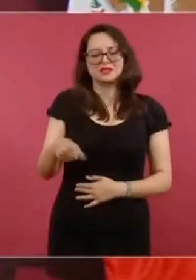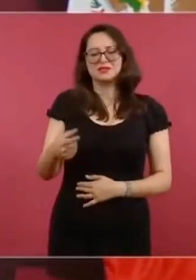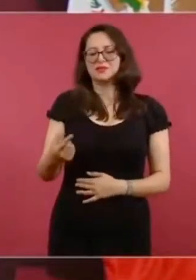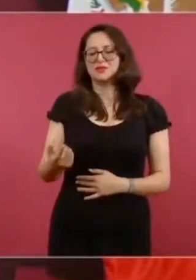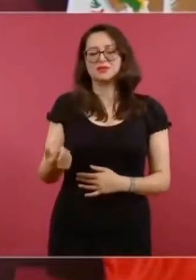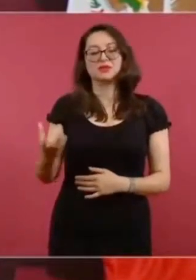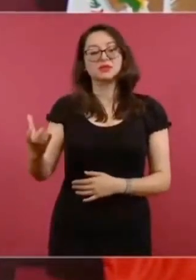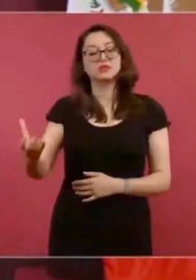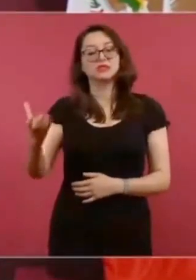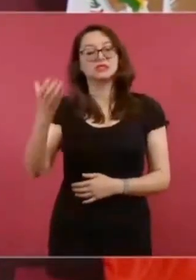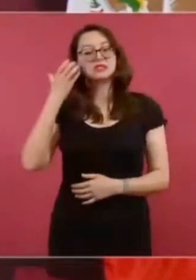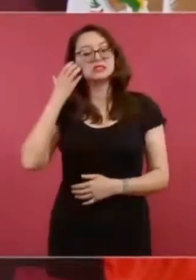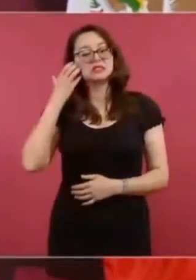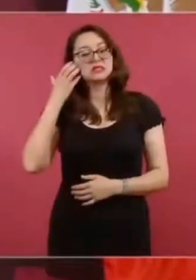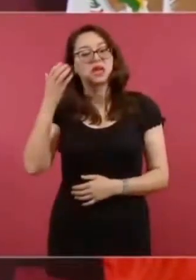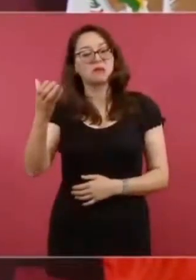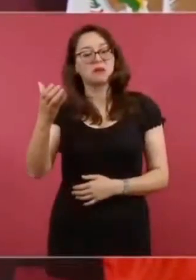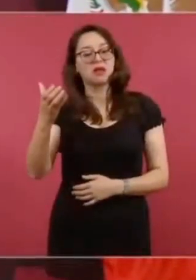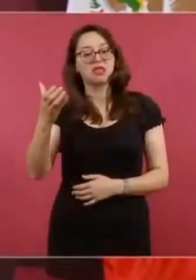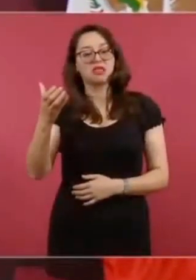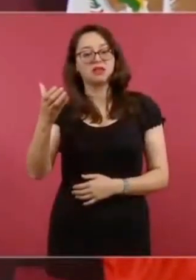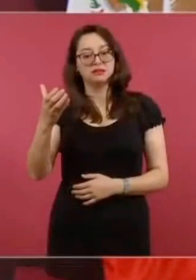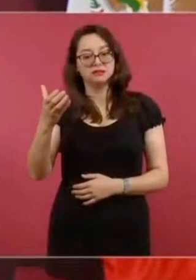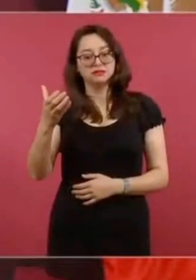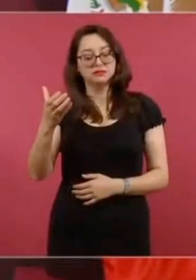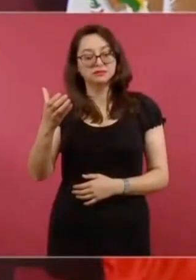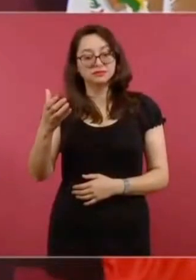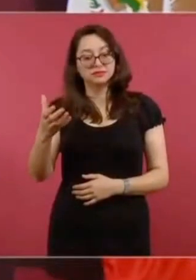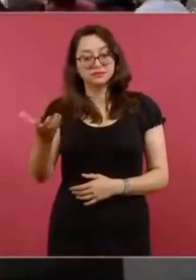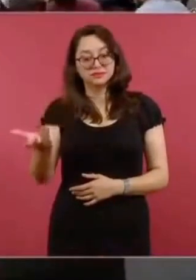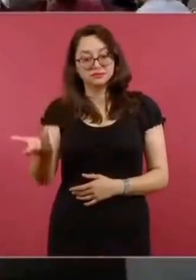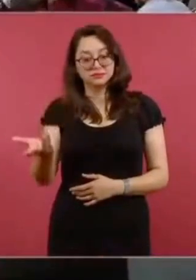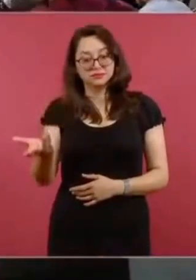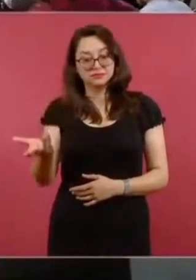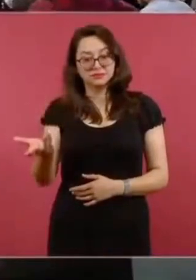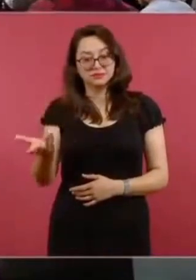es una llamada de telefónica, ¿no?